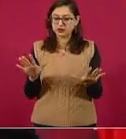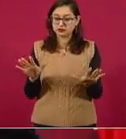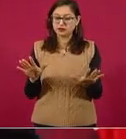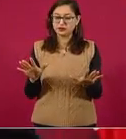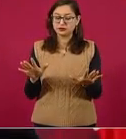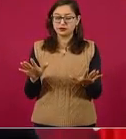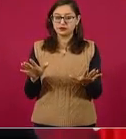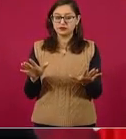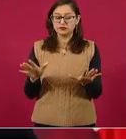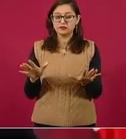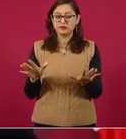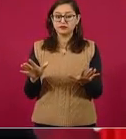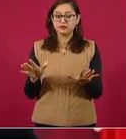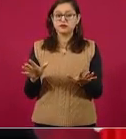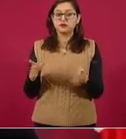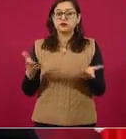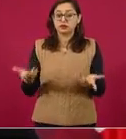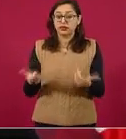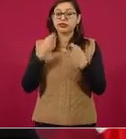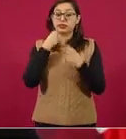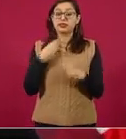Transparencia, les voy a